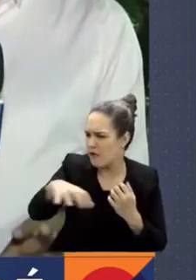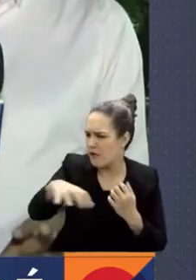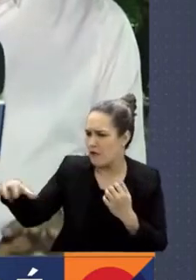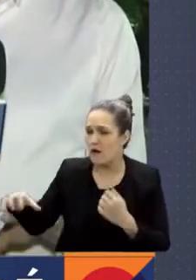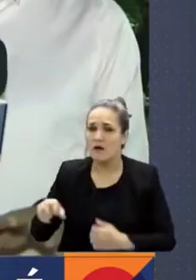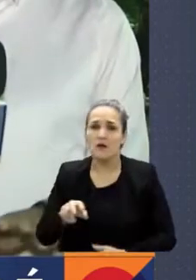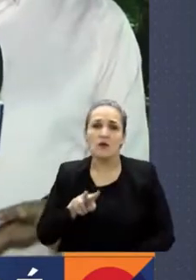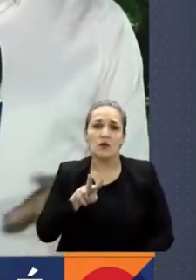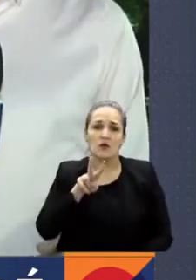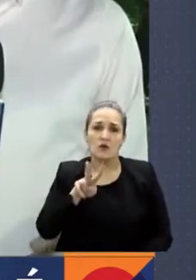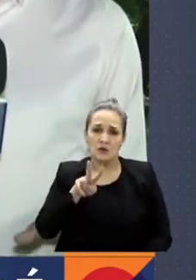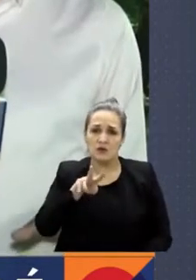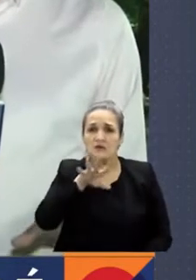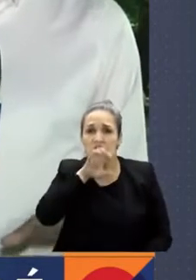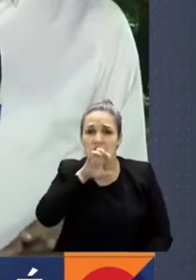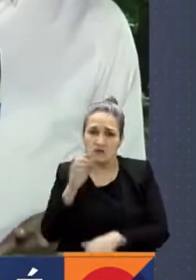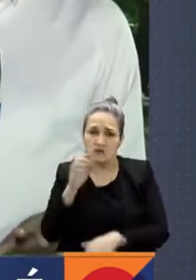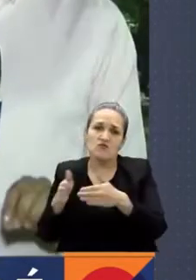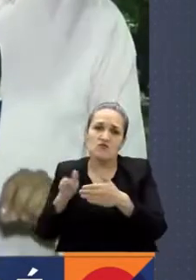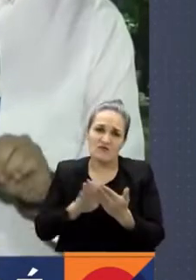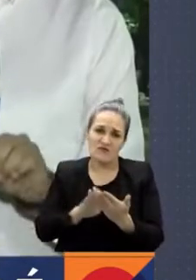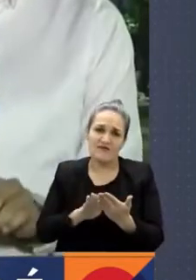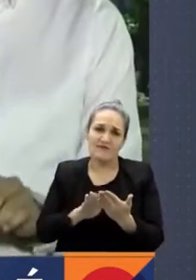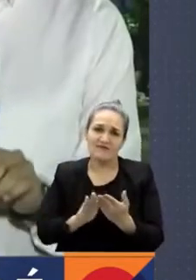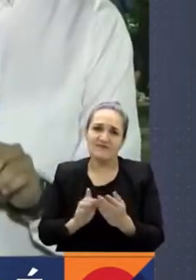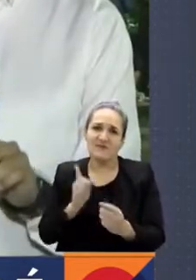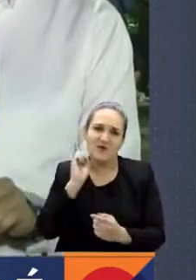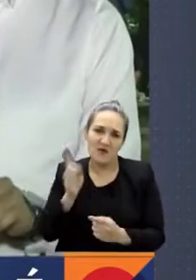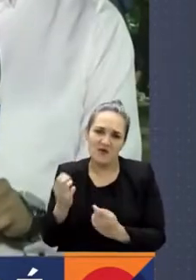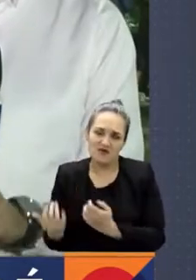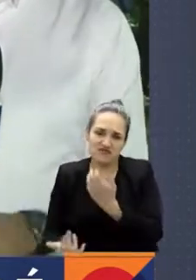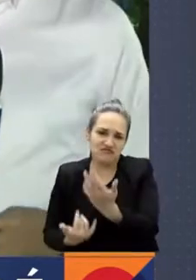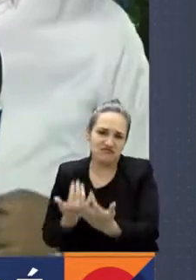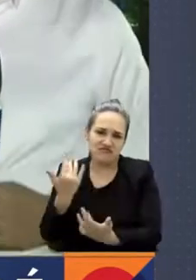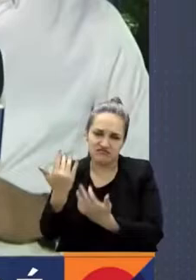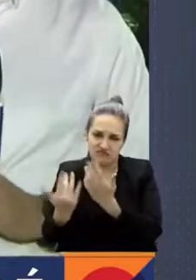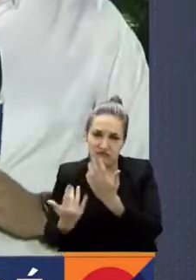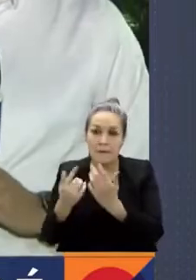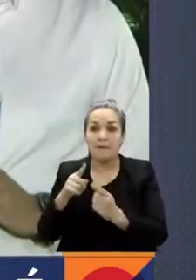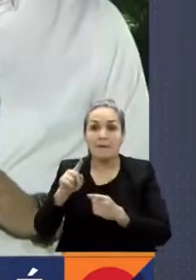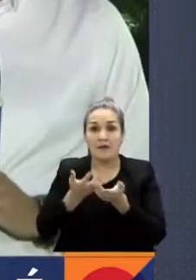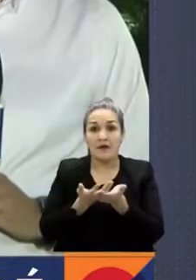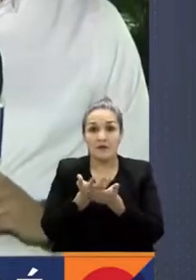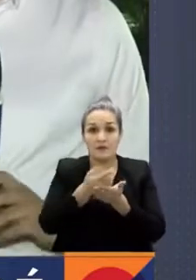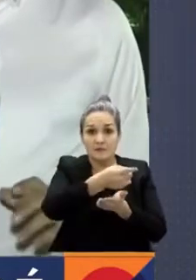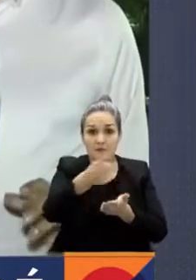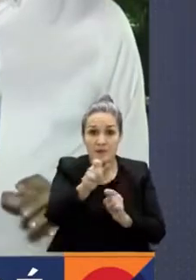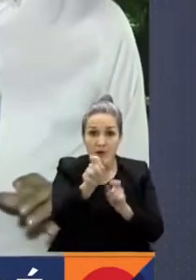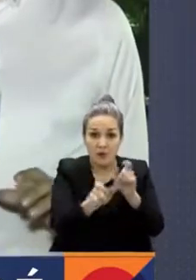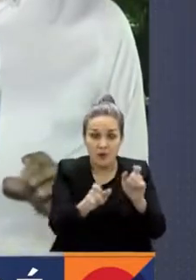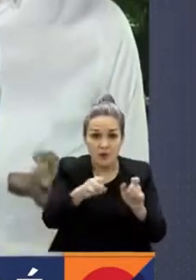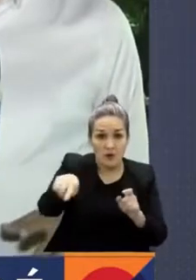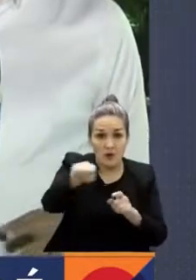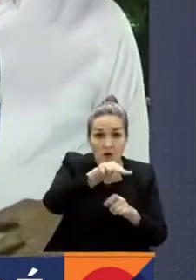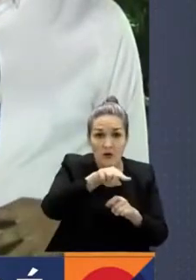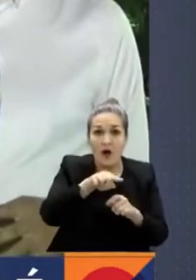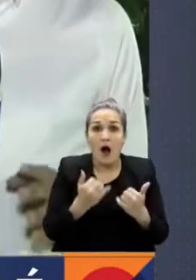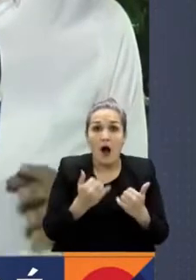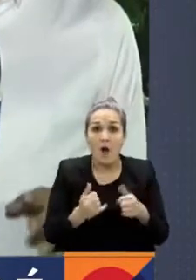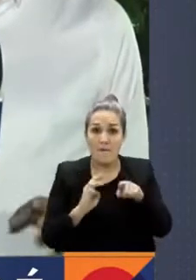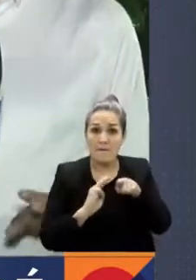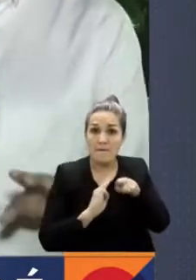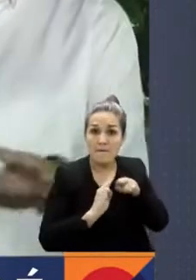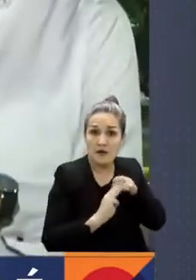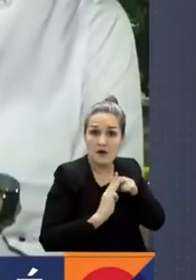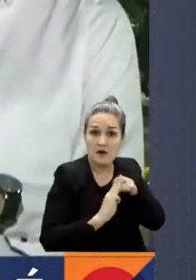caninos, 2 perritos pues murieron por el incendio. Se dio recomendaciones también para que las personas no usen el mío, precisamente